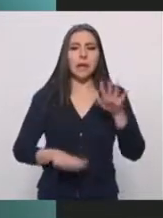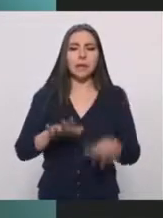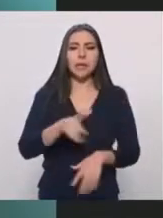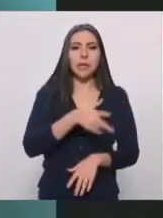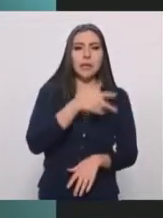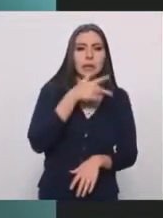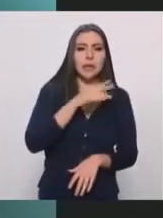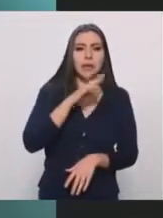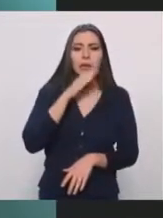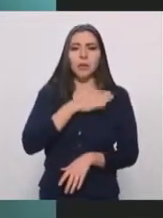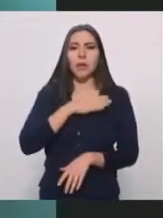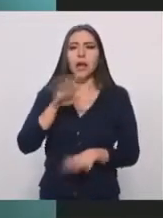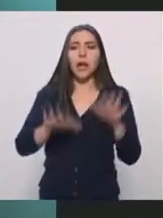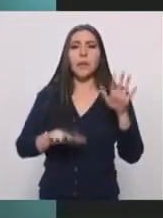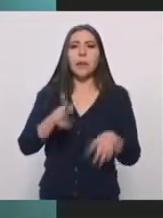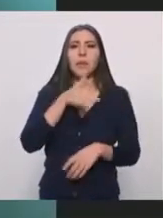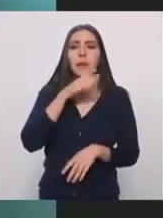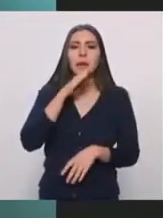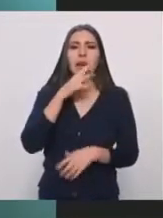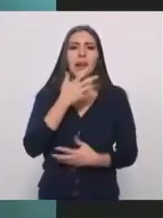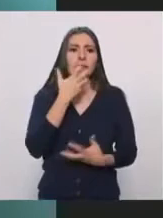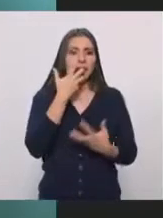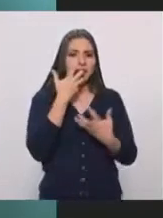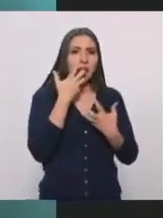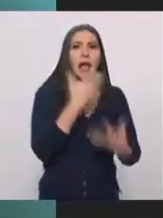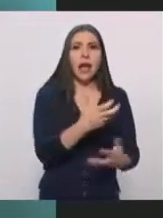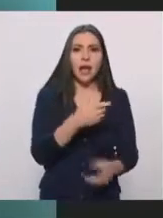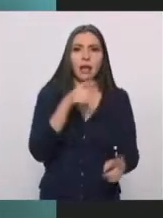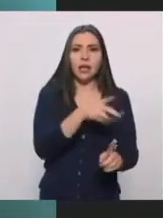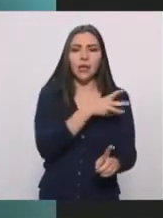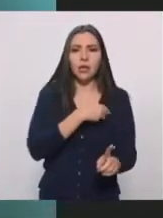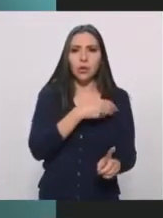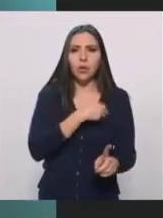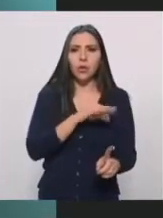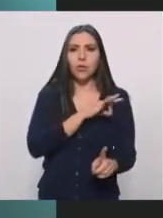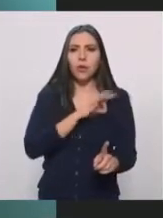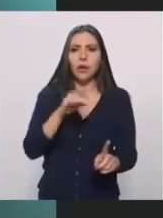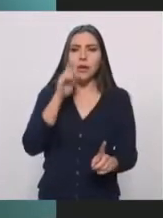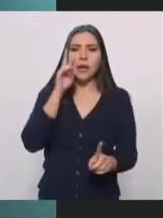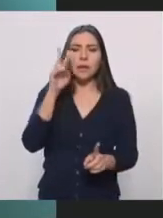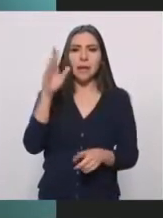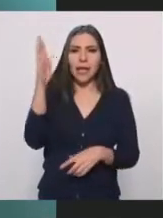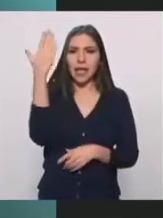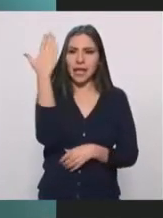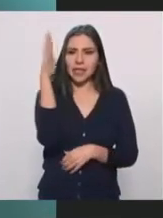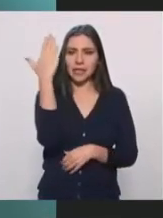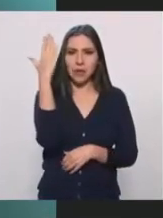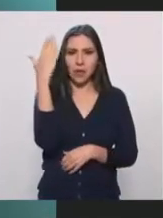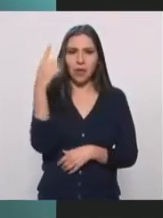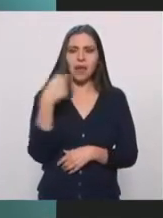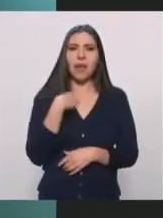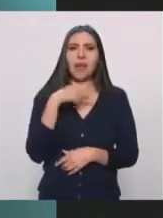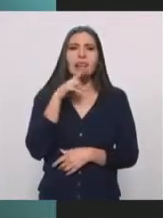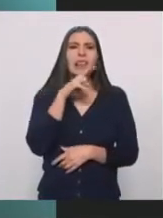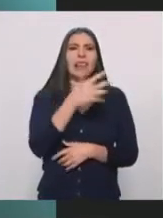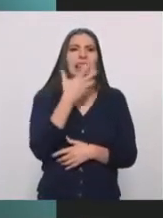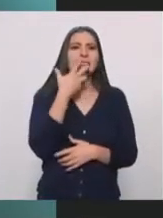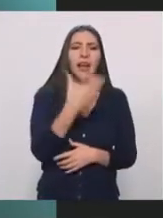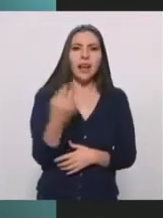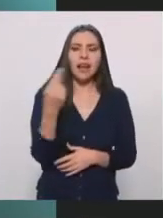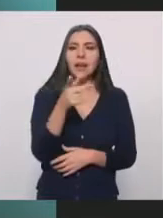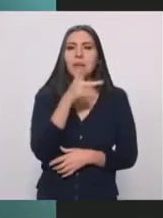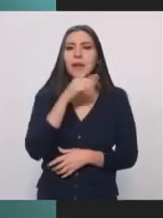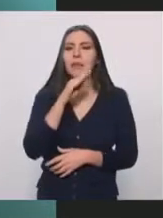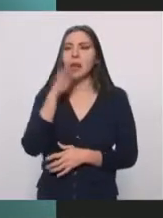ejemplo, levantan la voz o gritan a los hijos, se pueden mirar al espejo para ver los gestos que hacen y muchas veces los